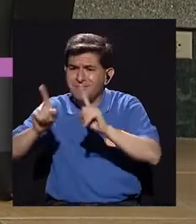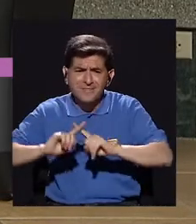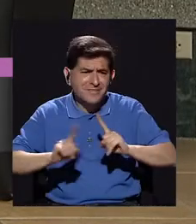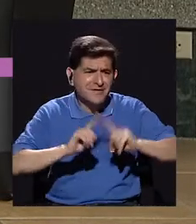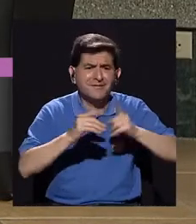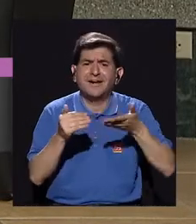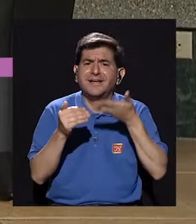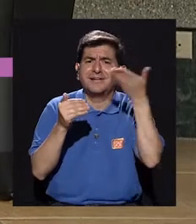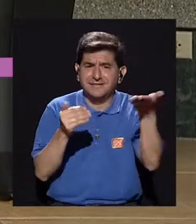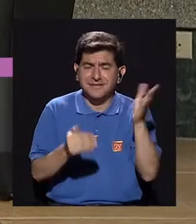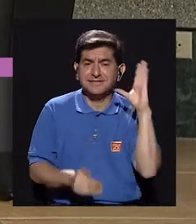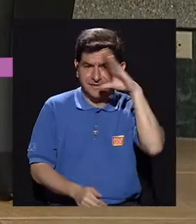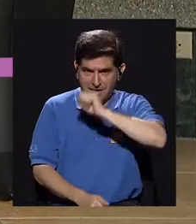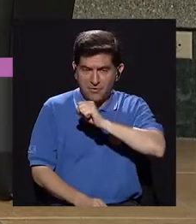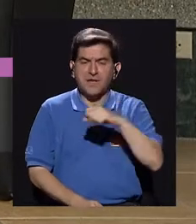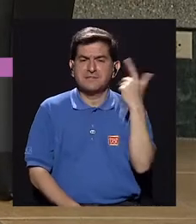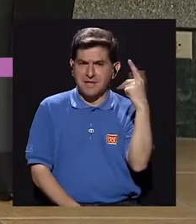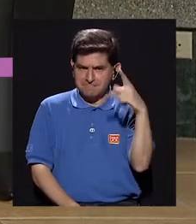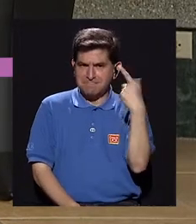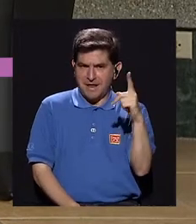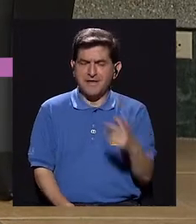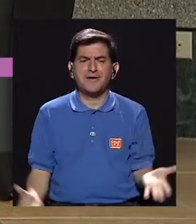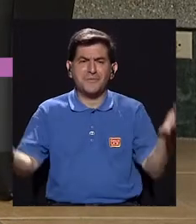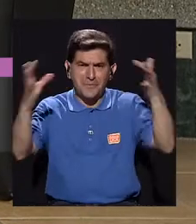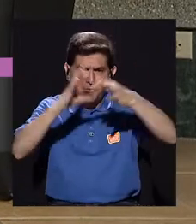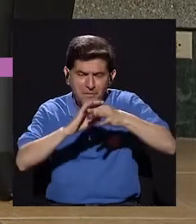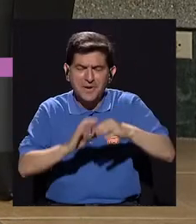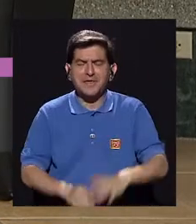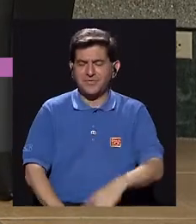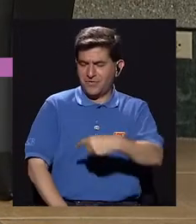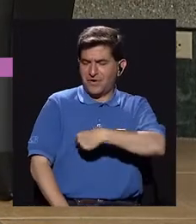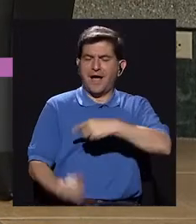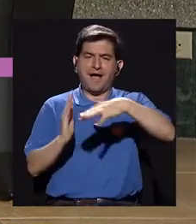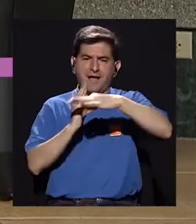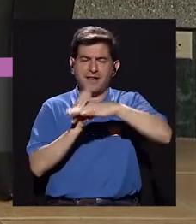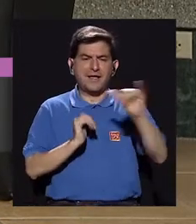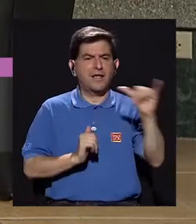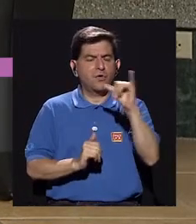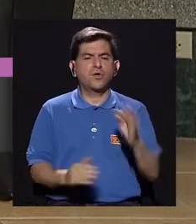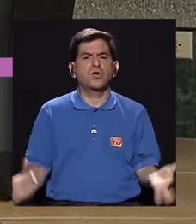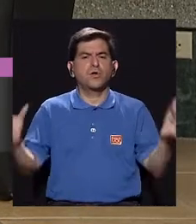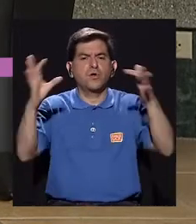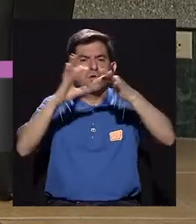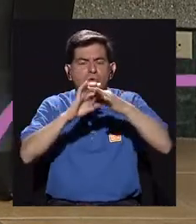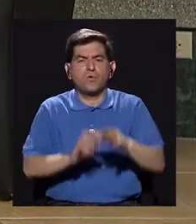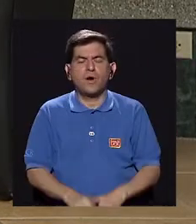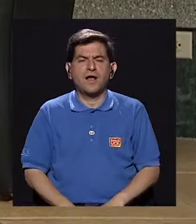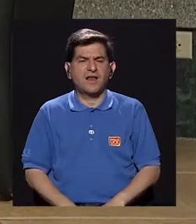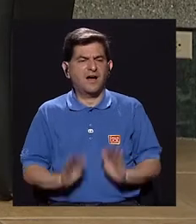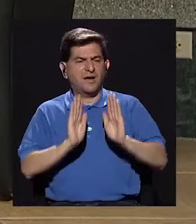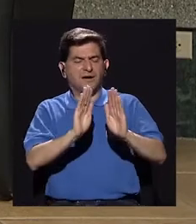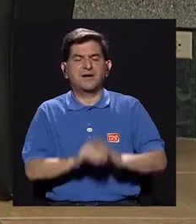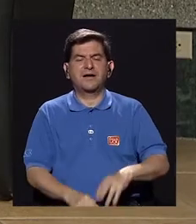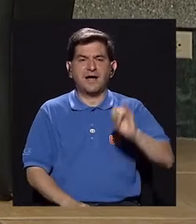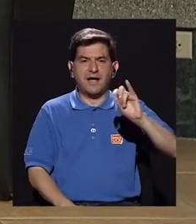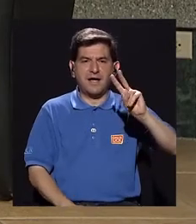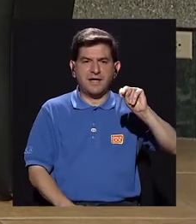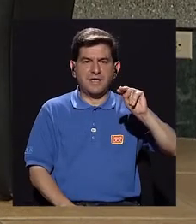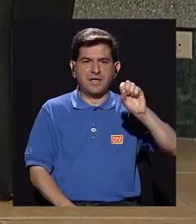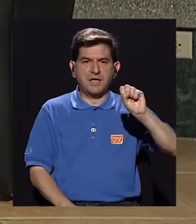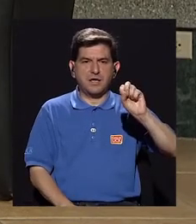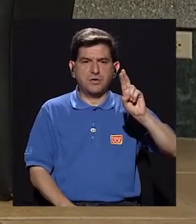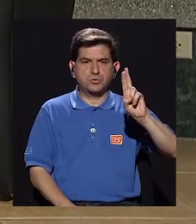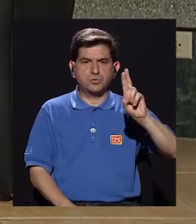una serie de elementos o de factores de riesgo que se asocian a este hígado graso. También está asociado a lo que se llama la resistencia a la